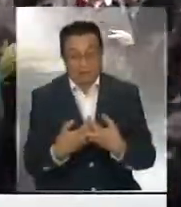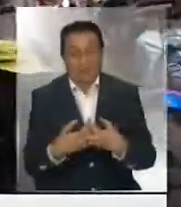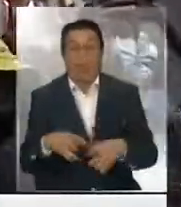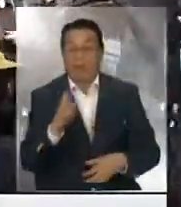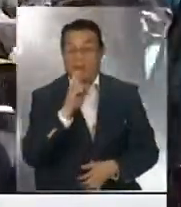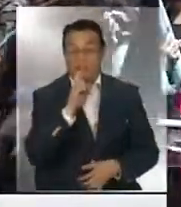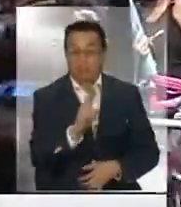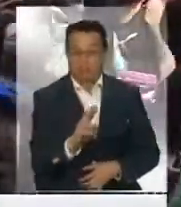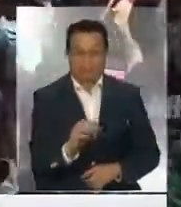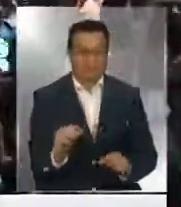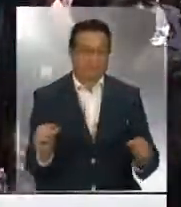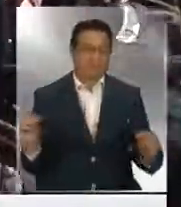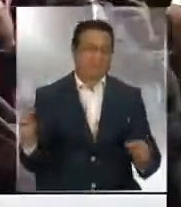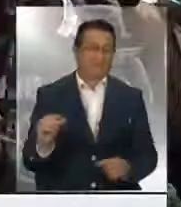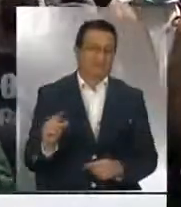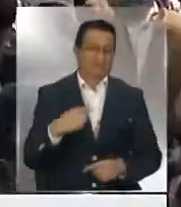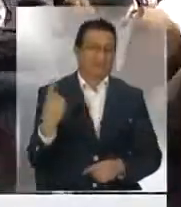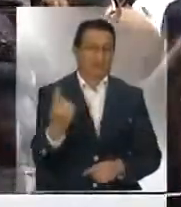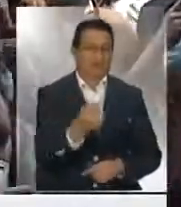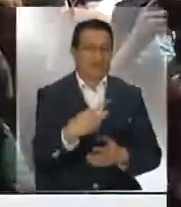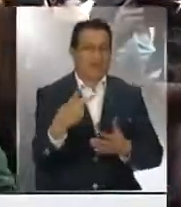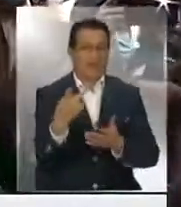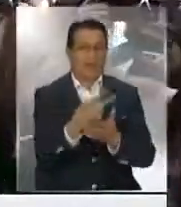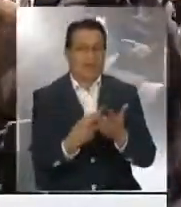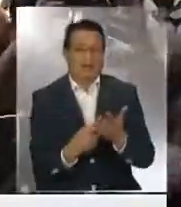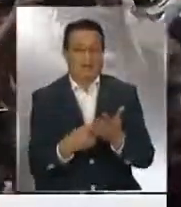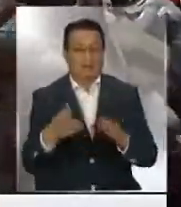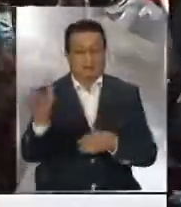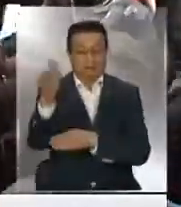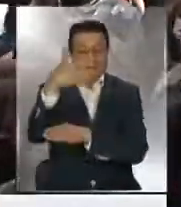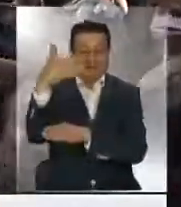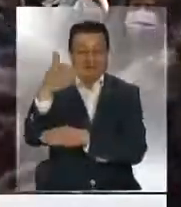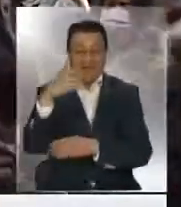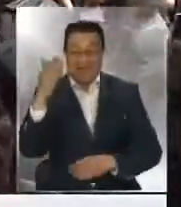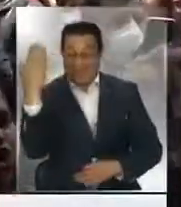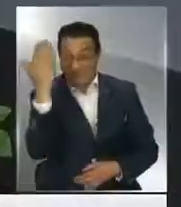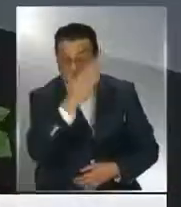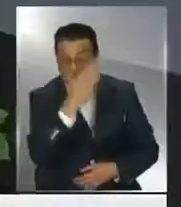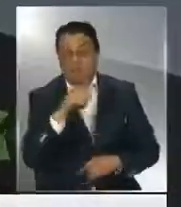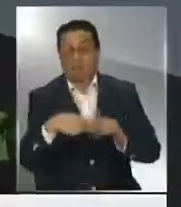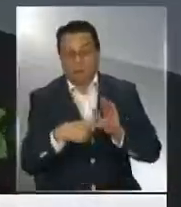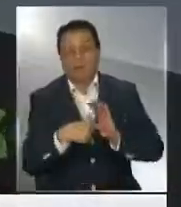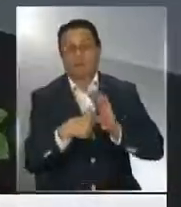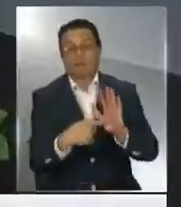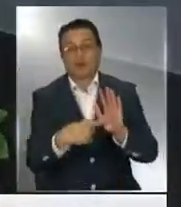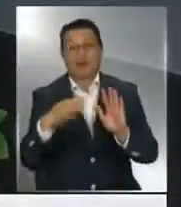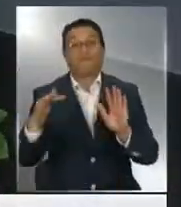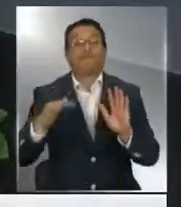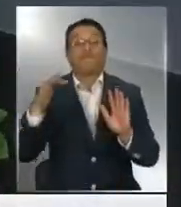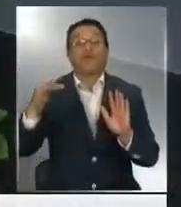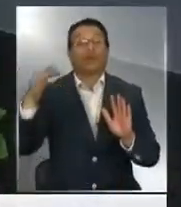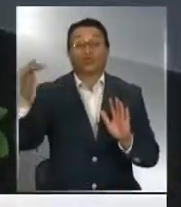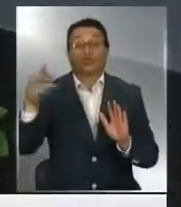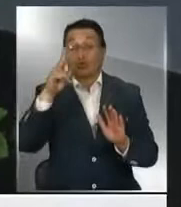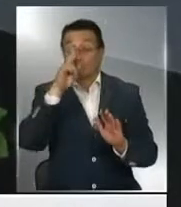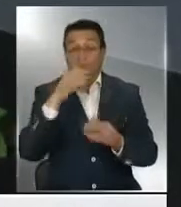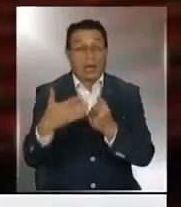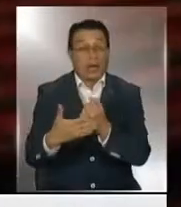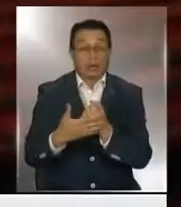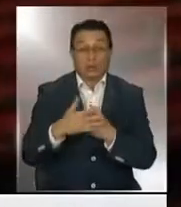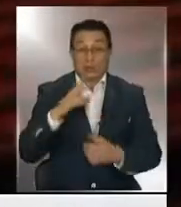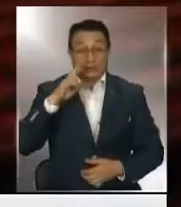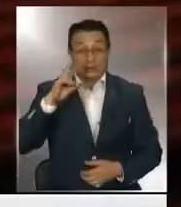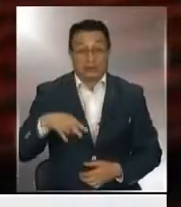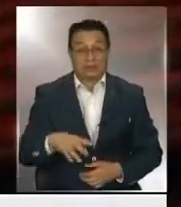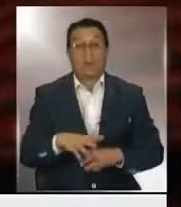resulta insuficiente para el mundo del arte, el que con sus banderas negras intenta graficar en lo que será su futuro si no recibe ayuda.